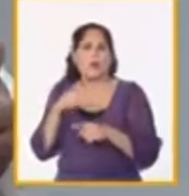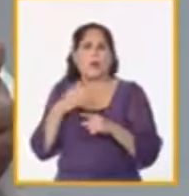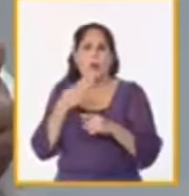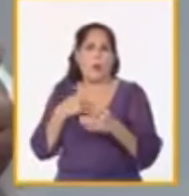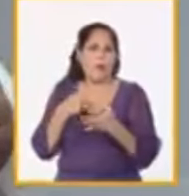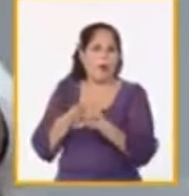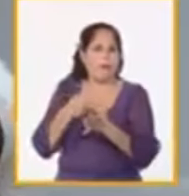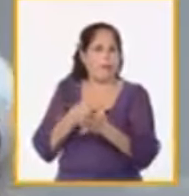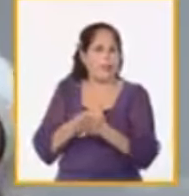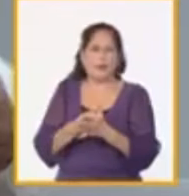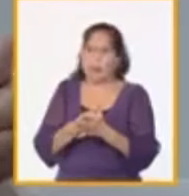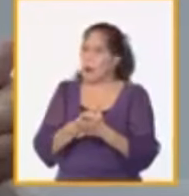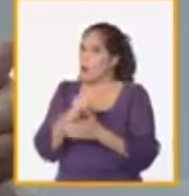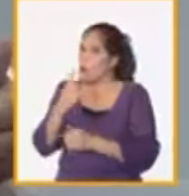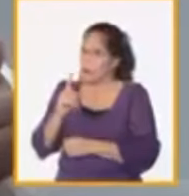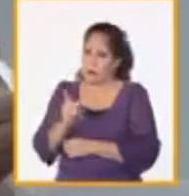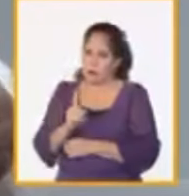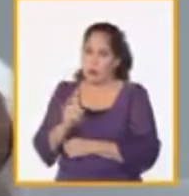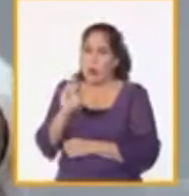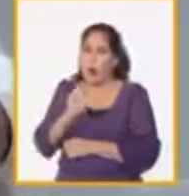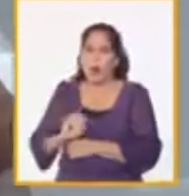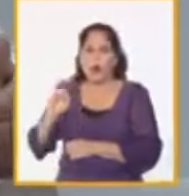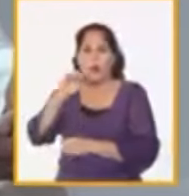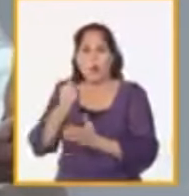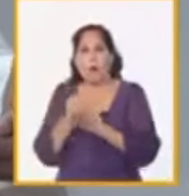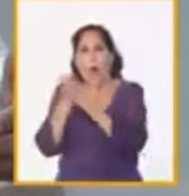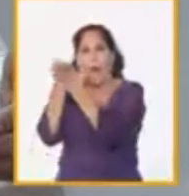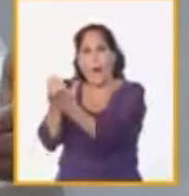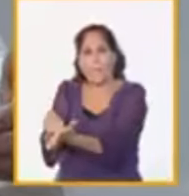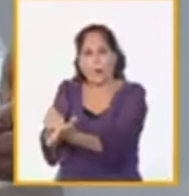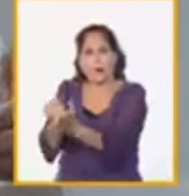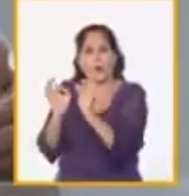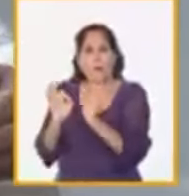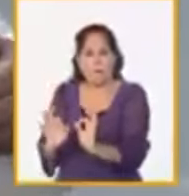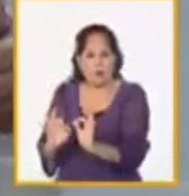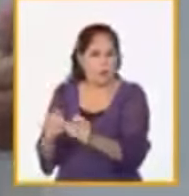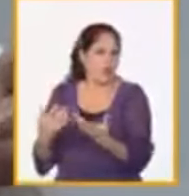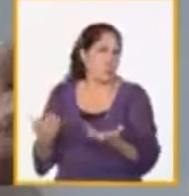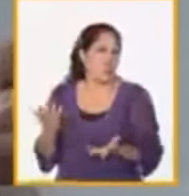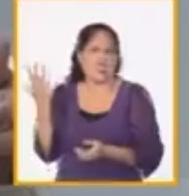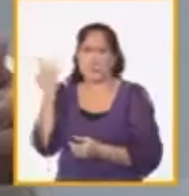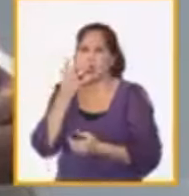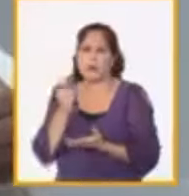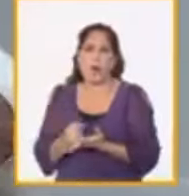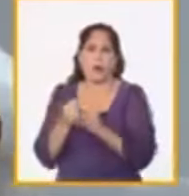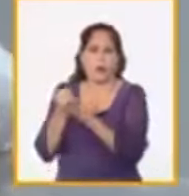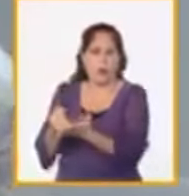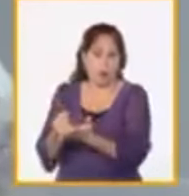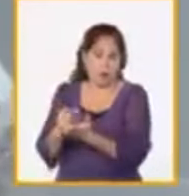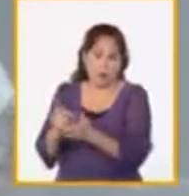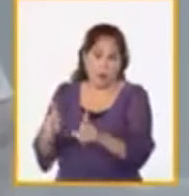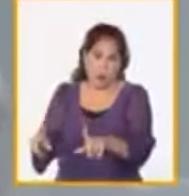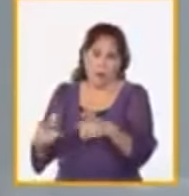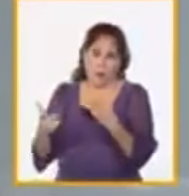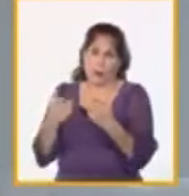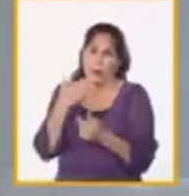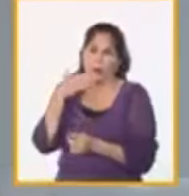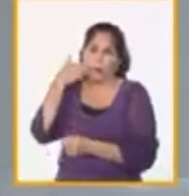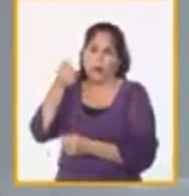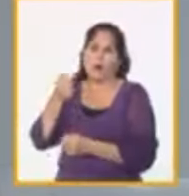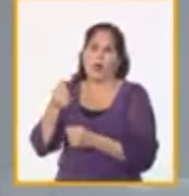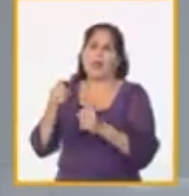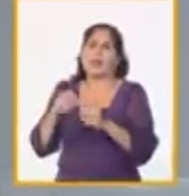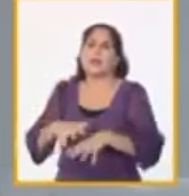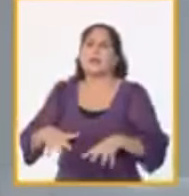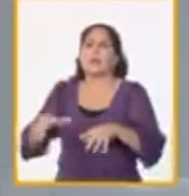sino los organismos que tienen que ver con recursos hidráulicos y que tienen funciones para mejorar el